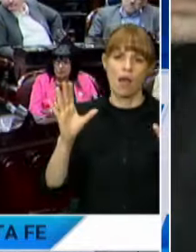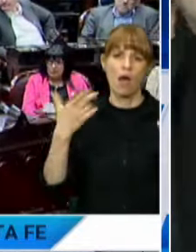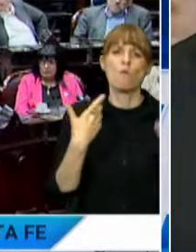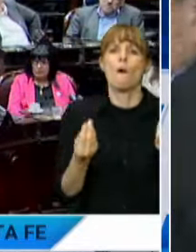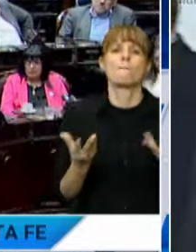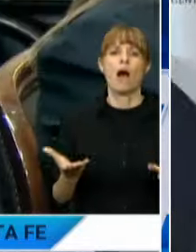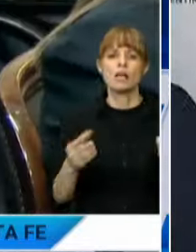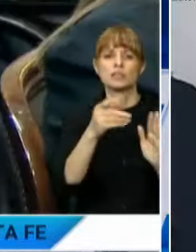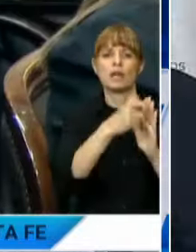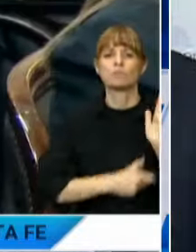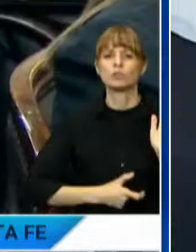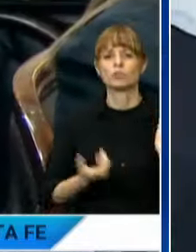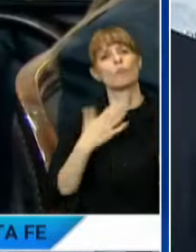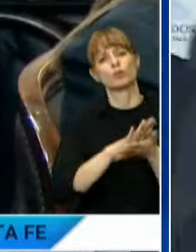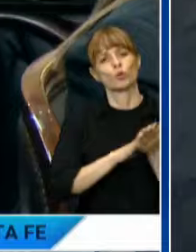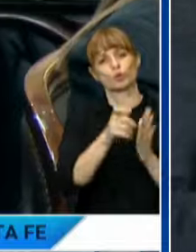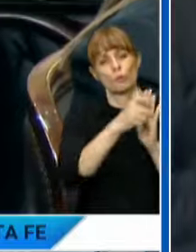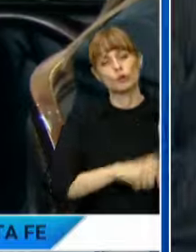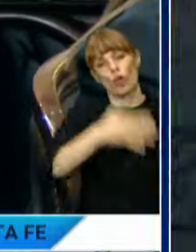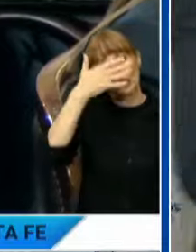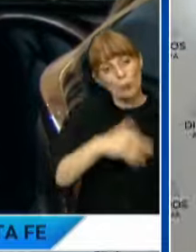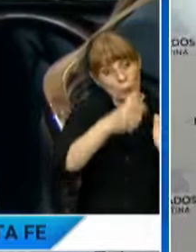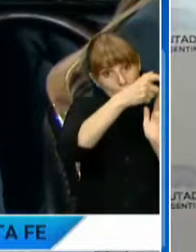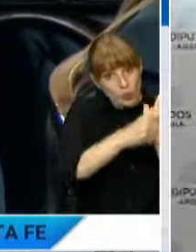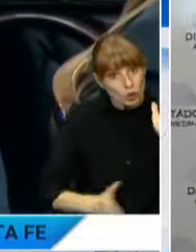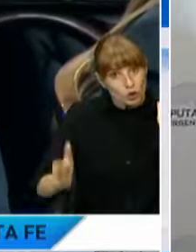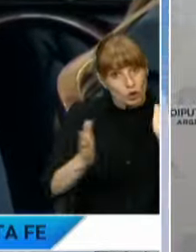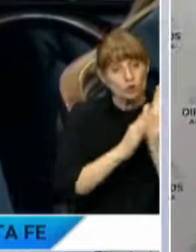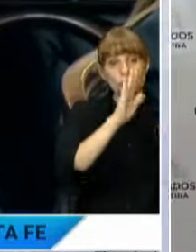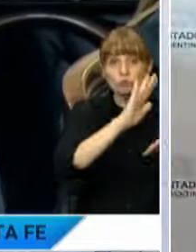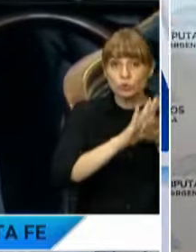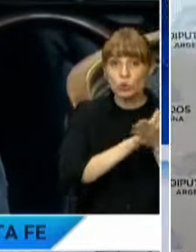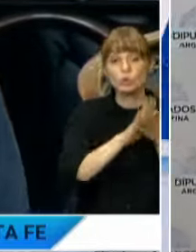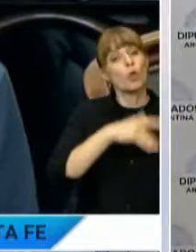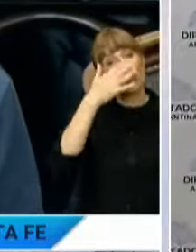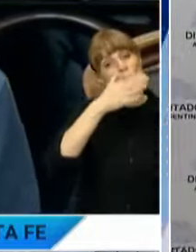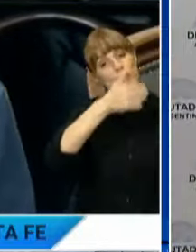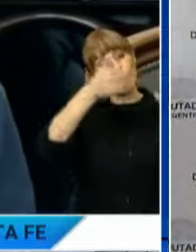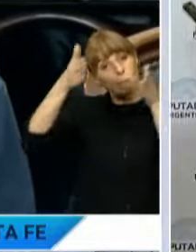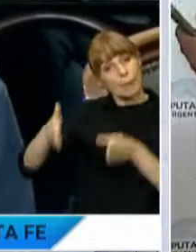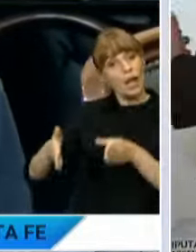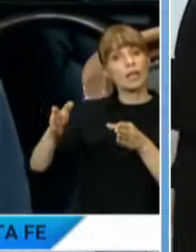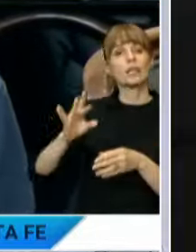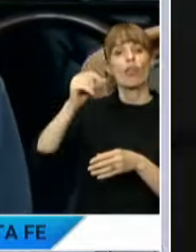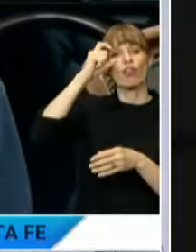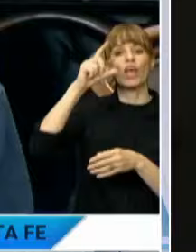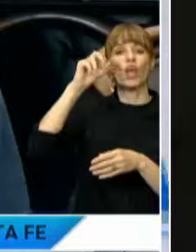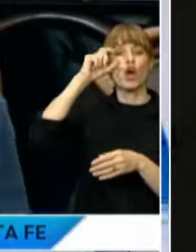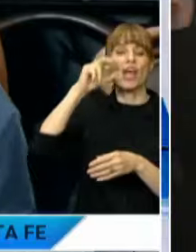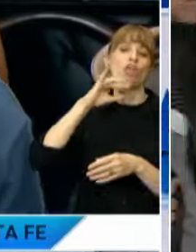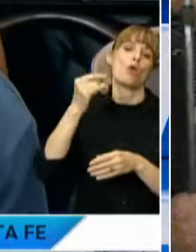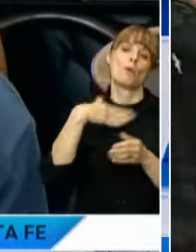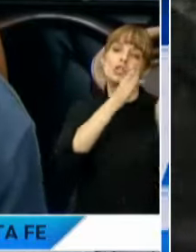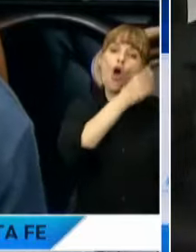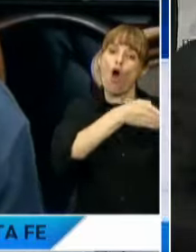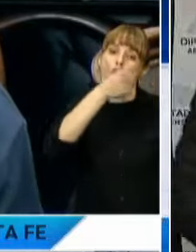hablaba el diputado Ritondo, bueno, claramente con la posición de no estar de acuerdo con que se lleve a cabo este debate